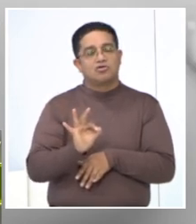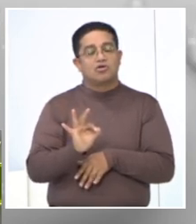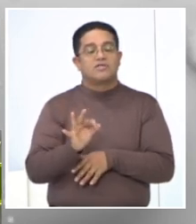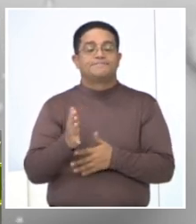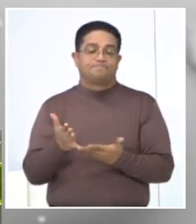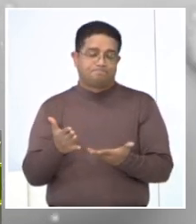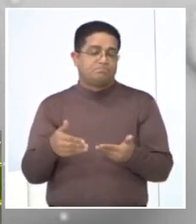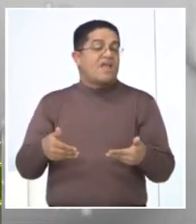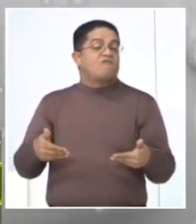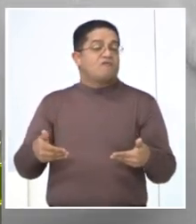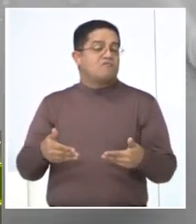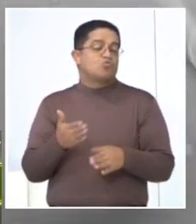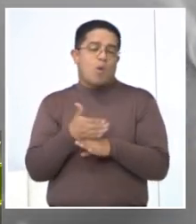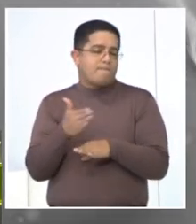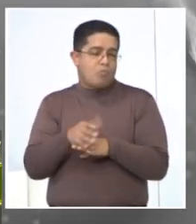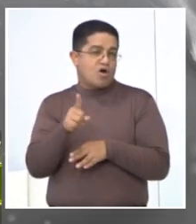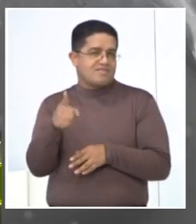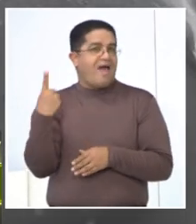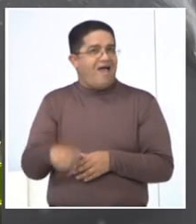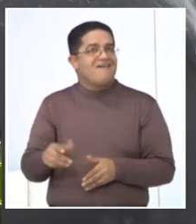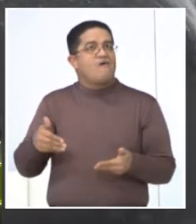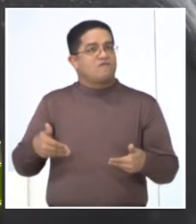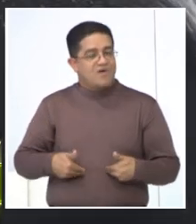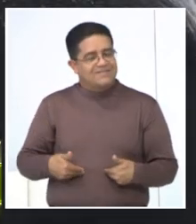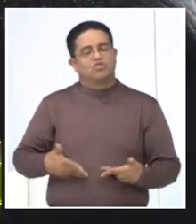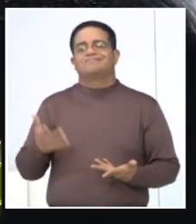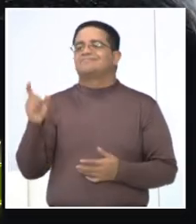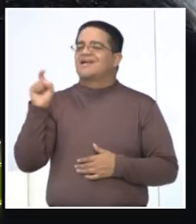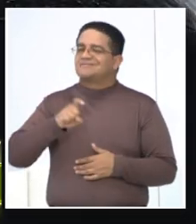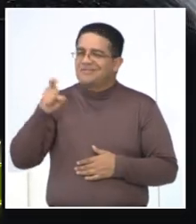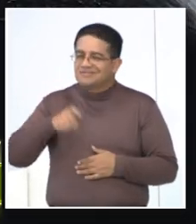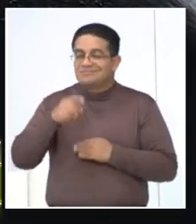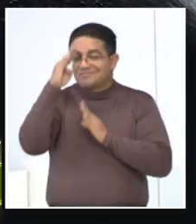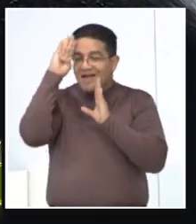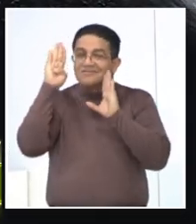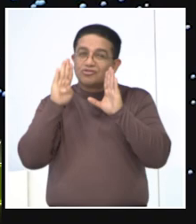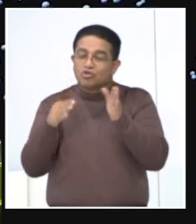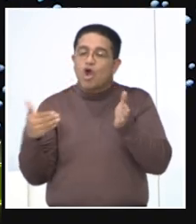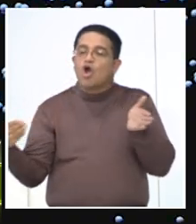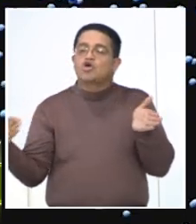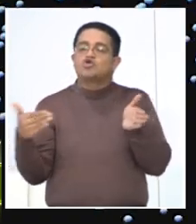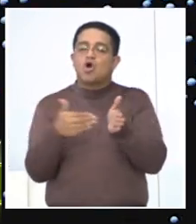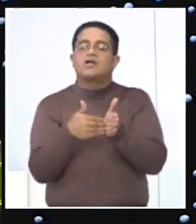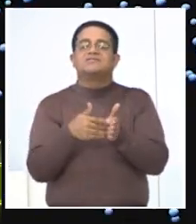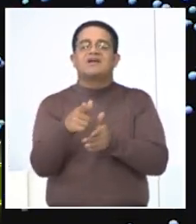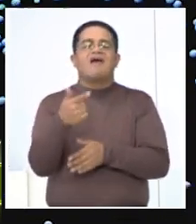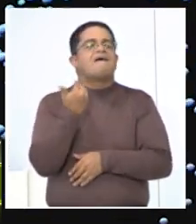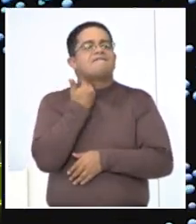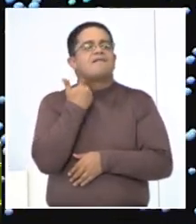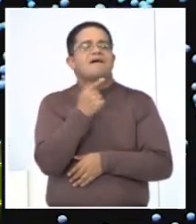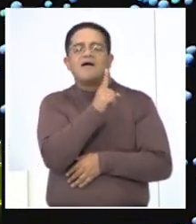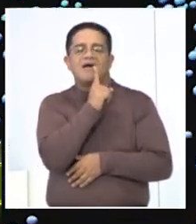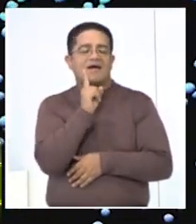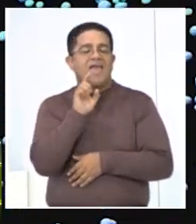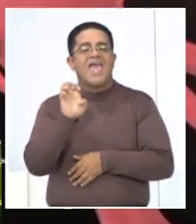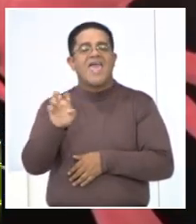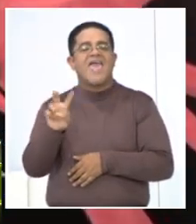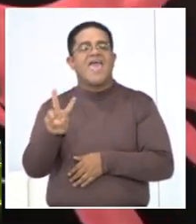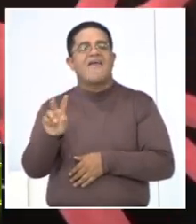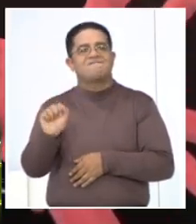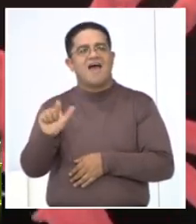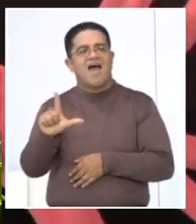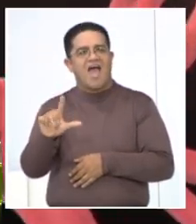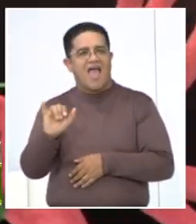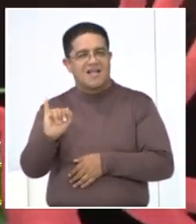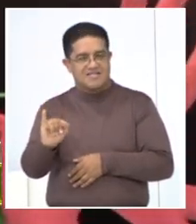estos esfuerzos, sigue siendo necesario intensificar la atención médica contra la Evali en todas las sociedades, sumándole